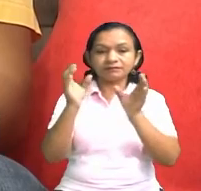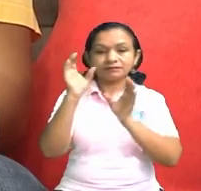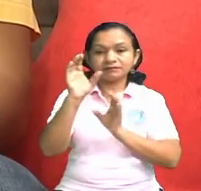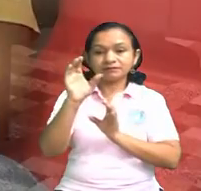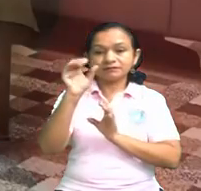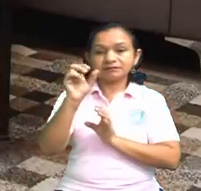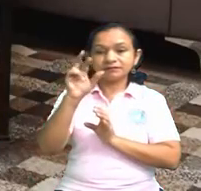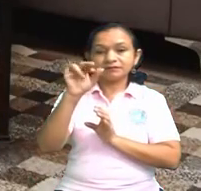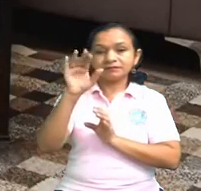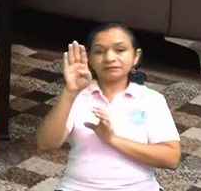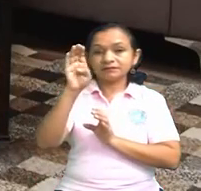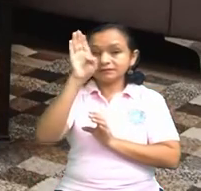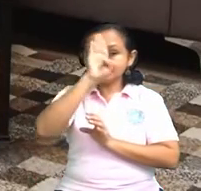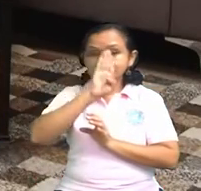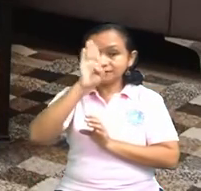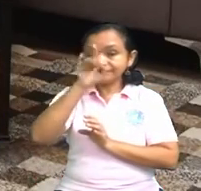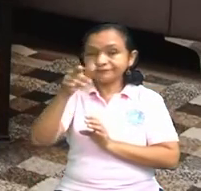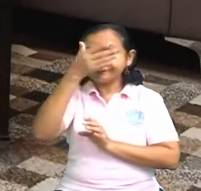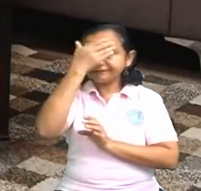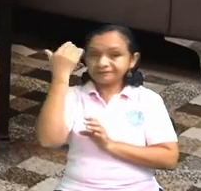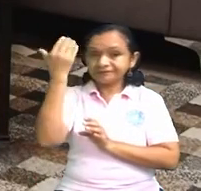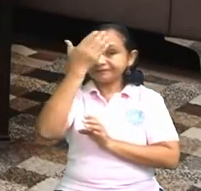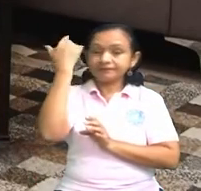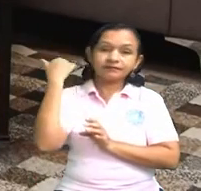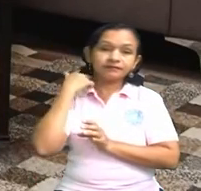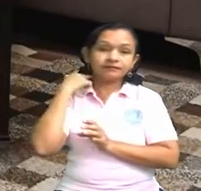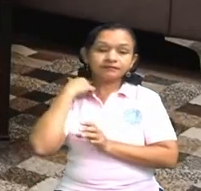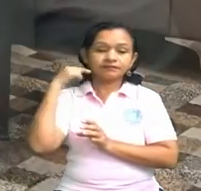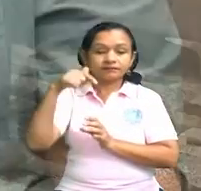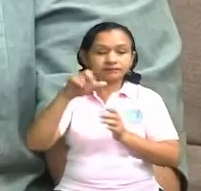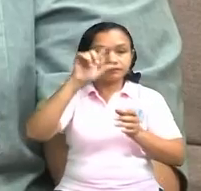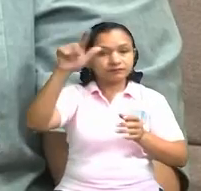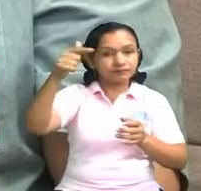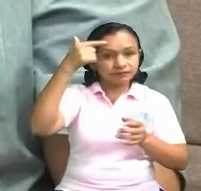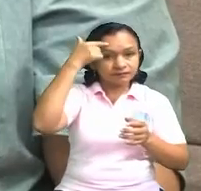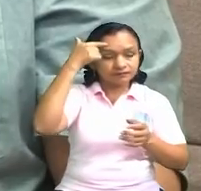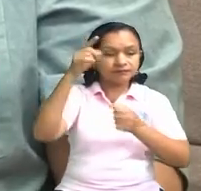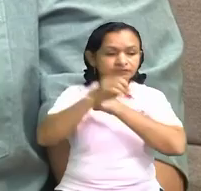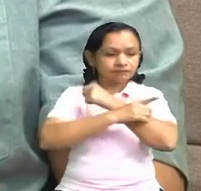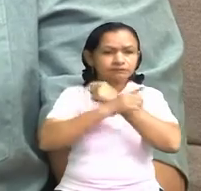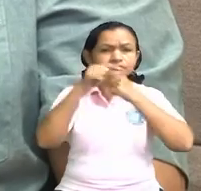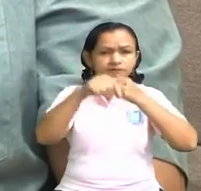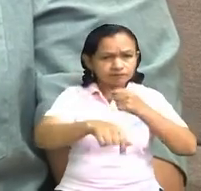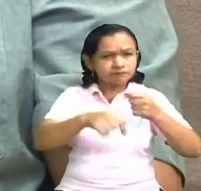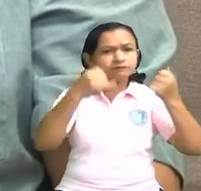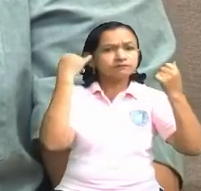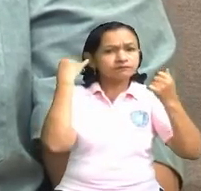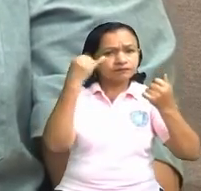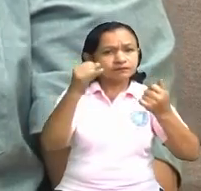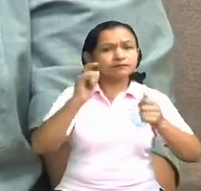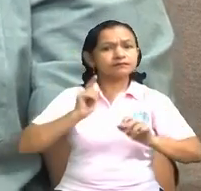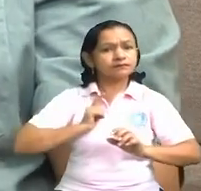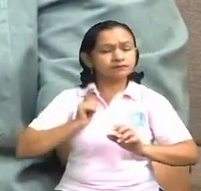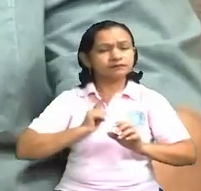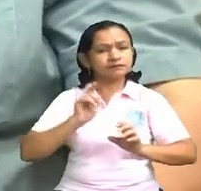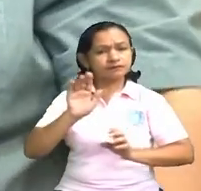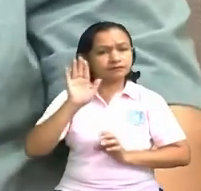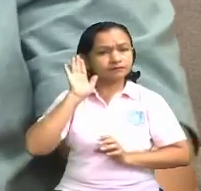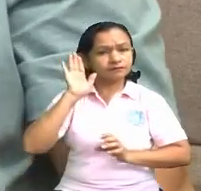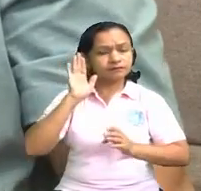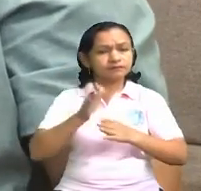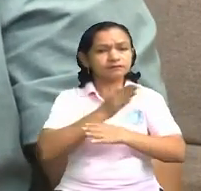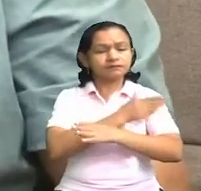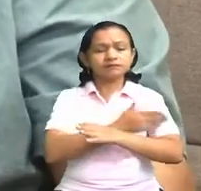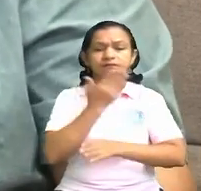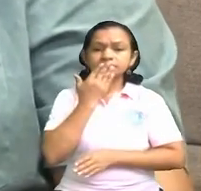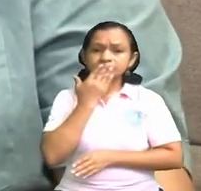y hoy nuestro gobierno de Reconciliación y Unidad Nacional está cumpliendo sus compromisos